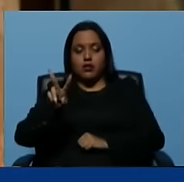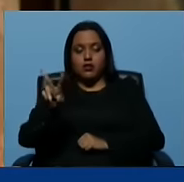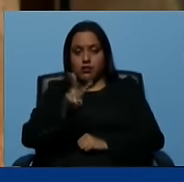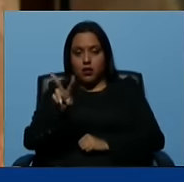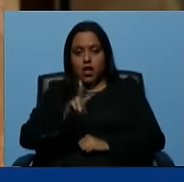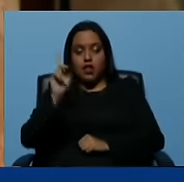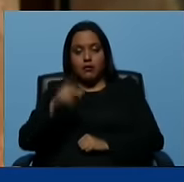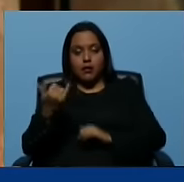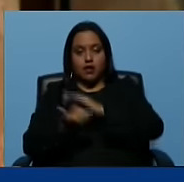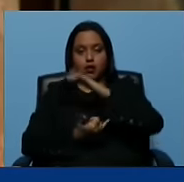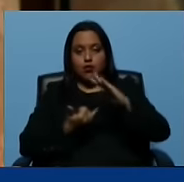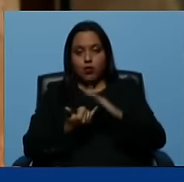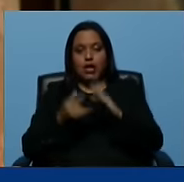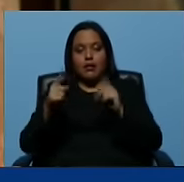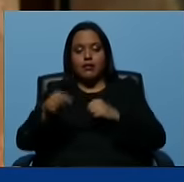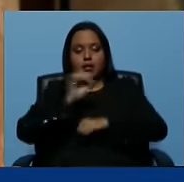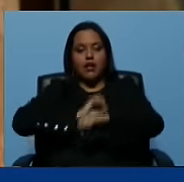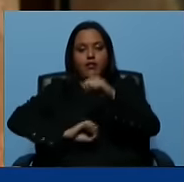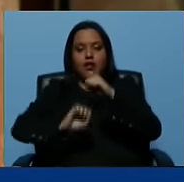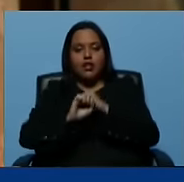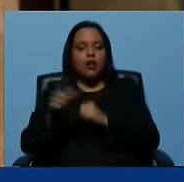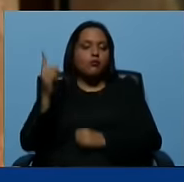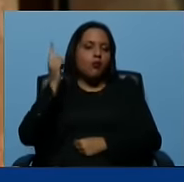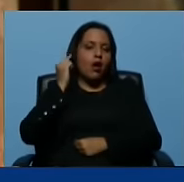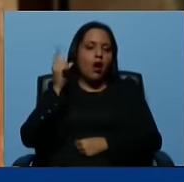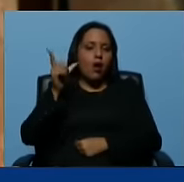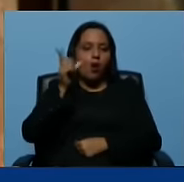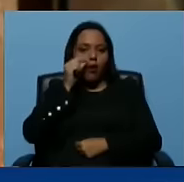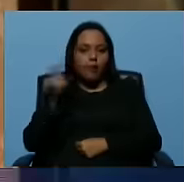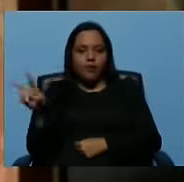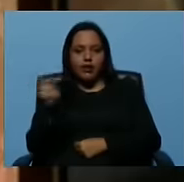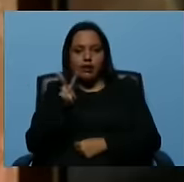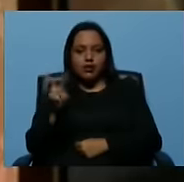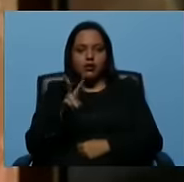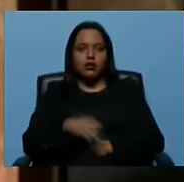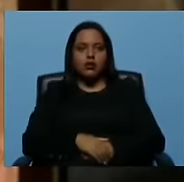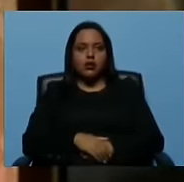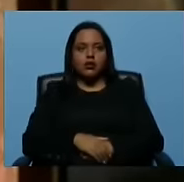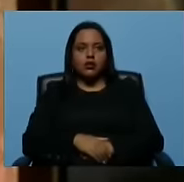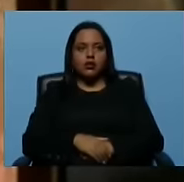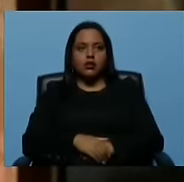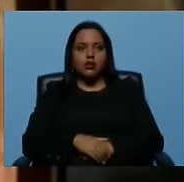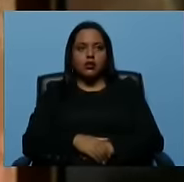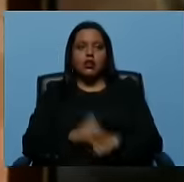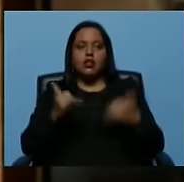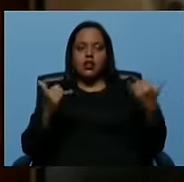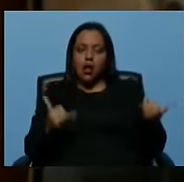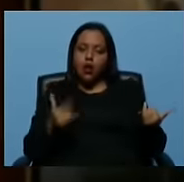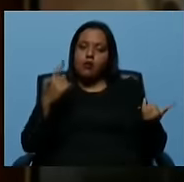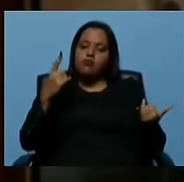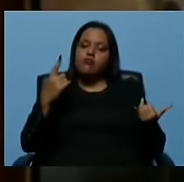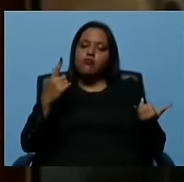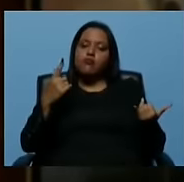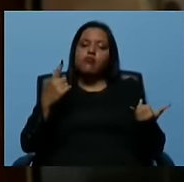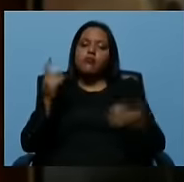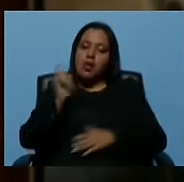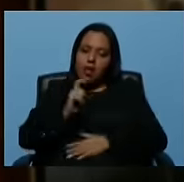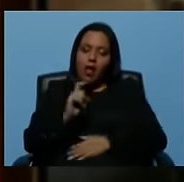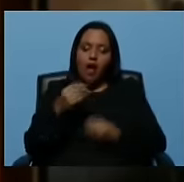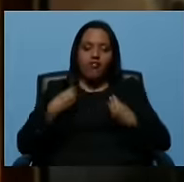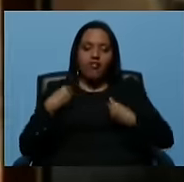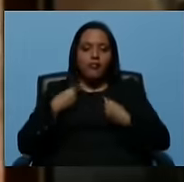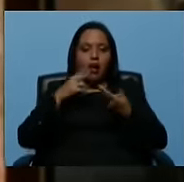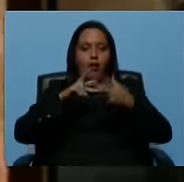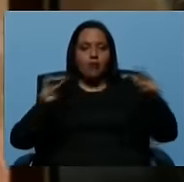instituciones, sino de la defensa de las mujeres y hombres de Venezuela que merecen vivir en paz y en